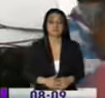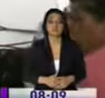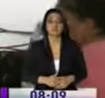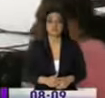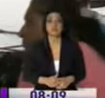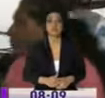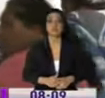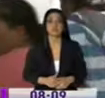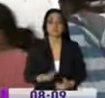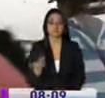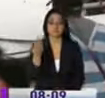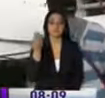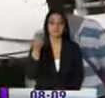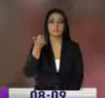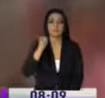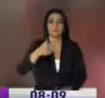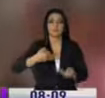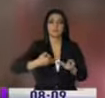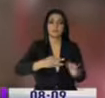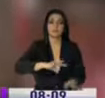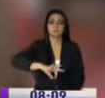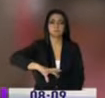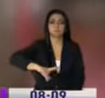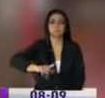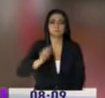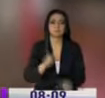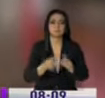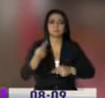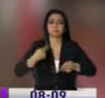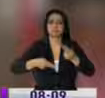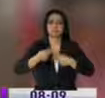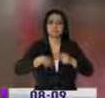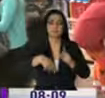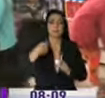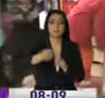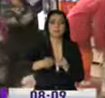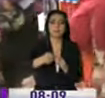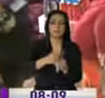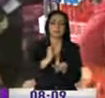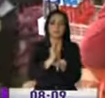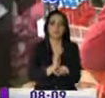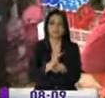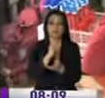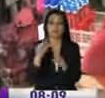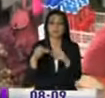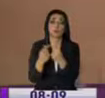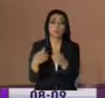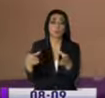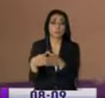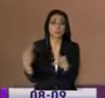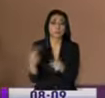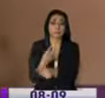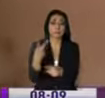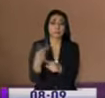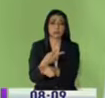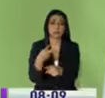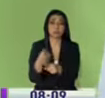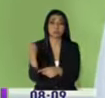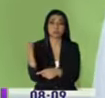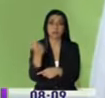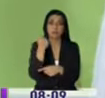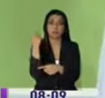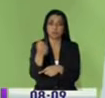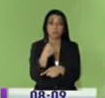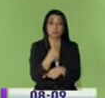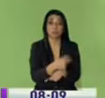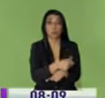El pasado 10 de febrero, un robo alertó a los vendedores del mercado de San Roque. Una presunta banda delictiva habría agredido por la espalda